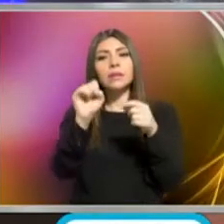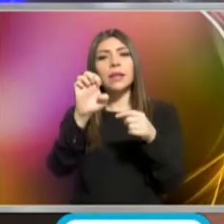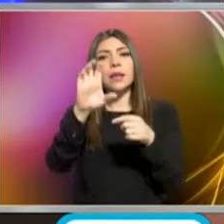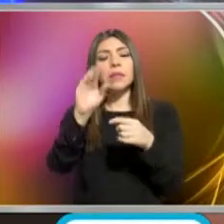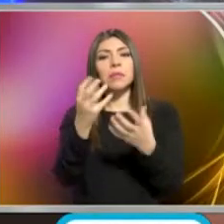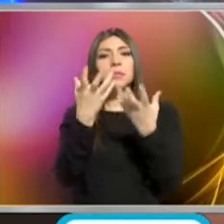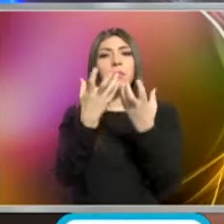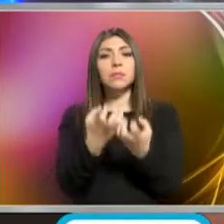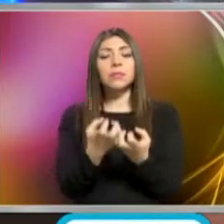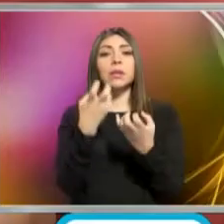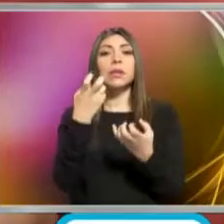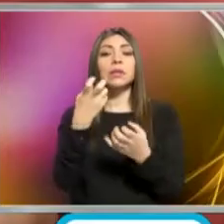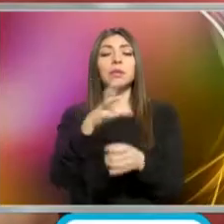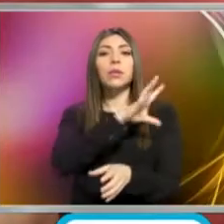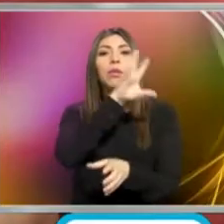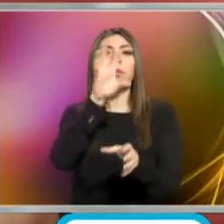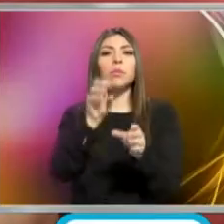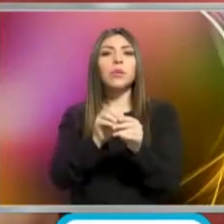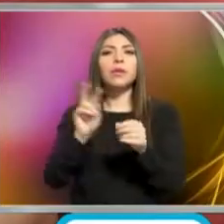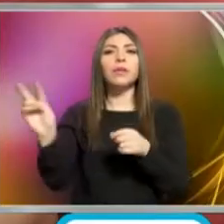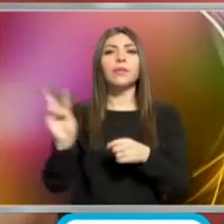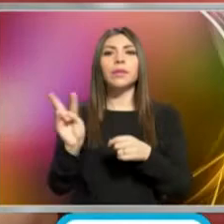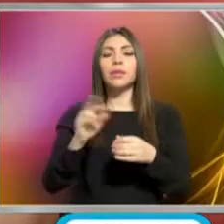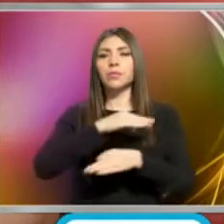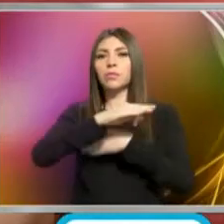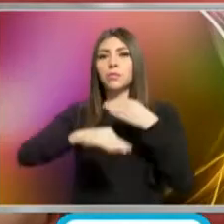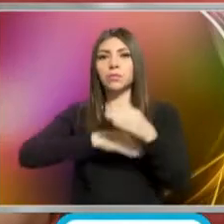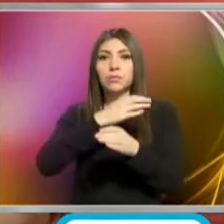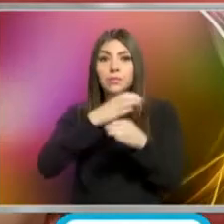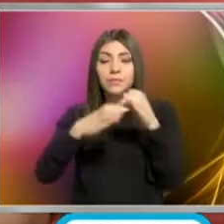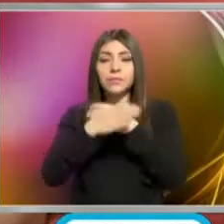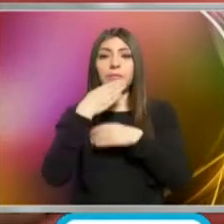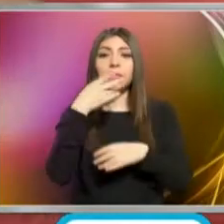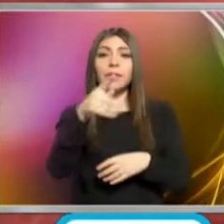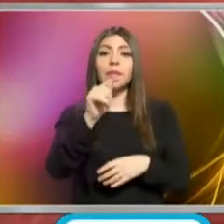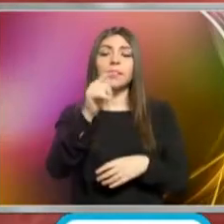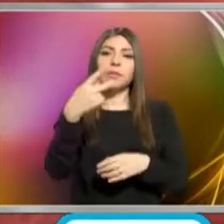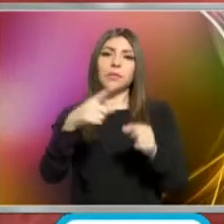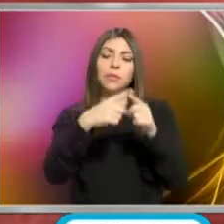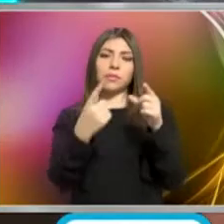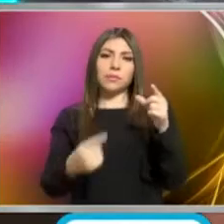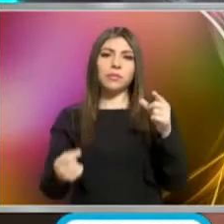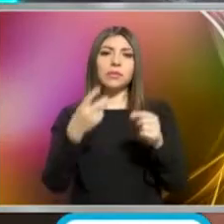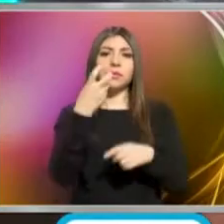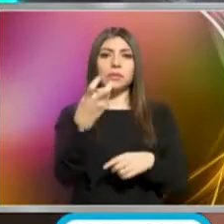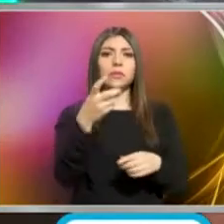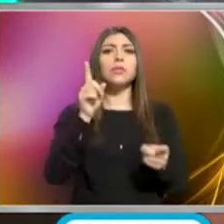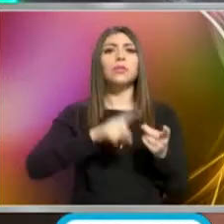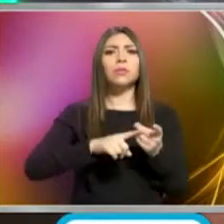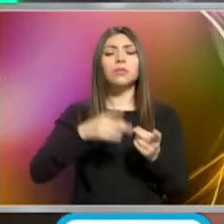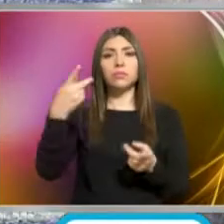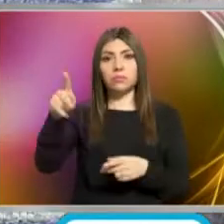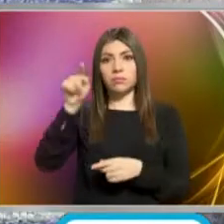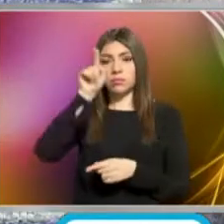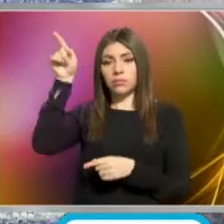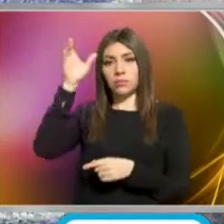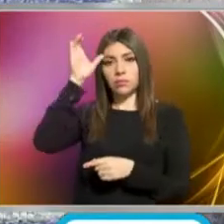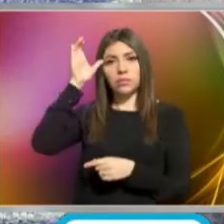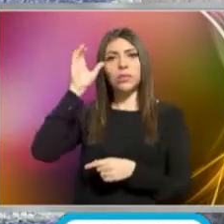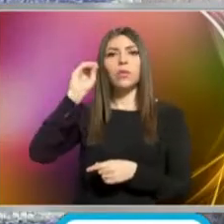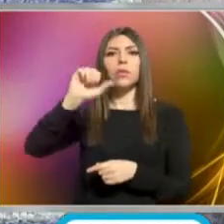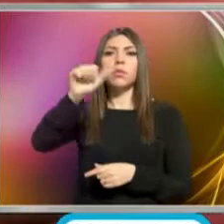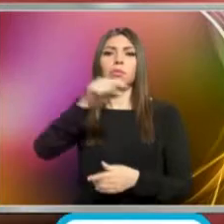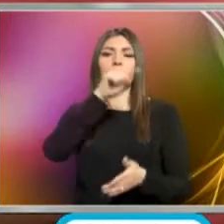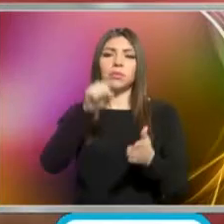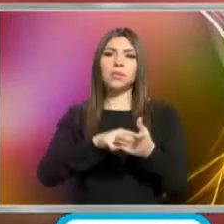eso hace que conserve todos sus nutrientes y Todos sea sus muy beneficios. potencial. Exactamente. Específicamente, ¿estas hojas se encuentran en Oriente o puedes encontrar en otro lado?